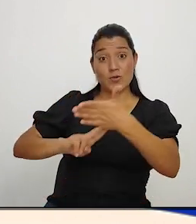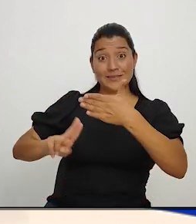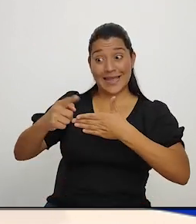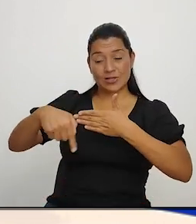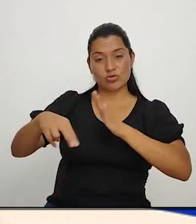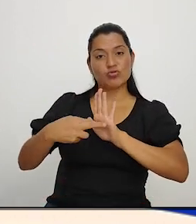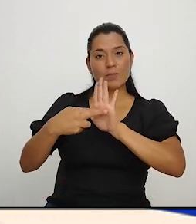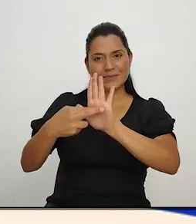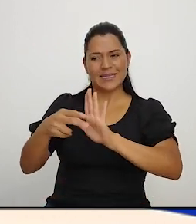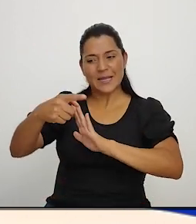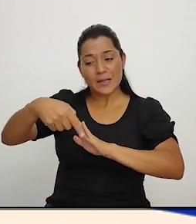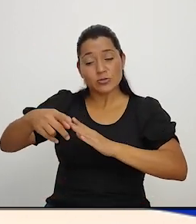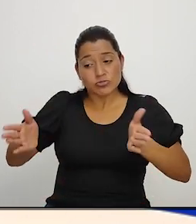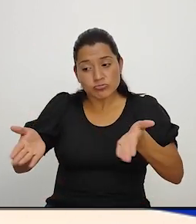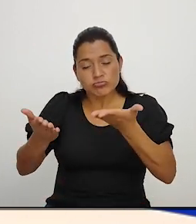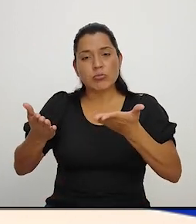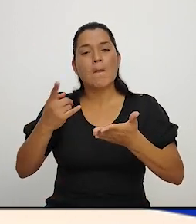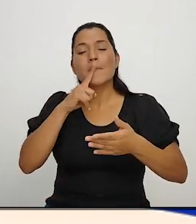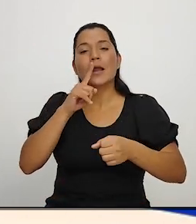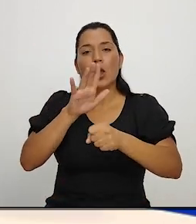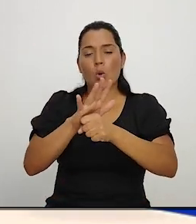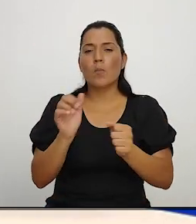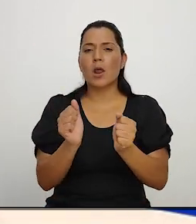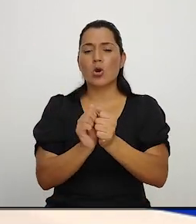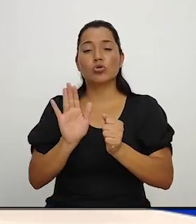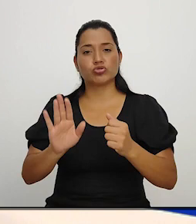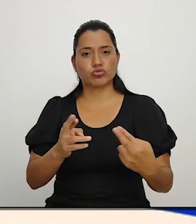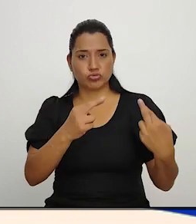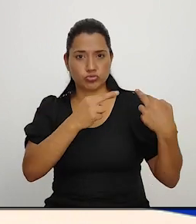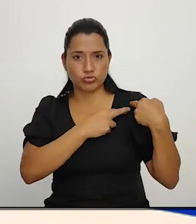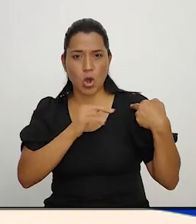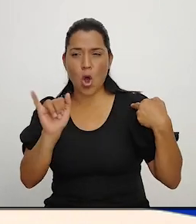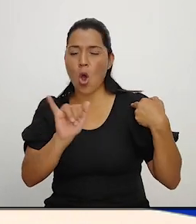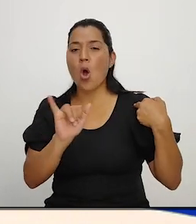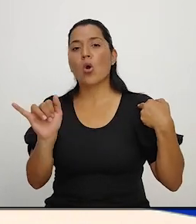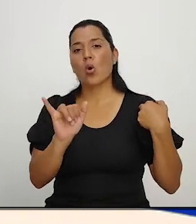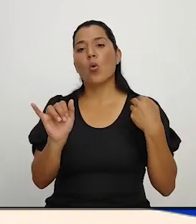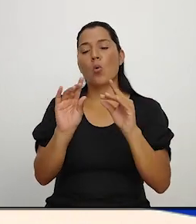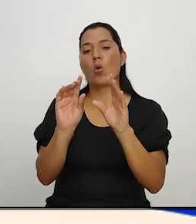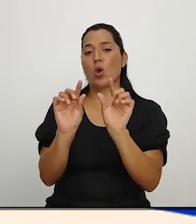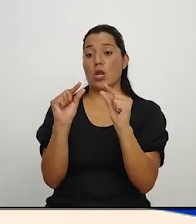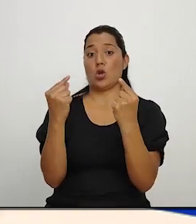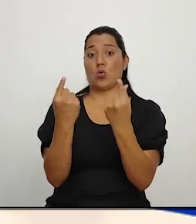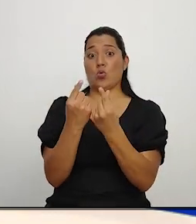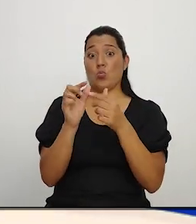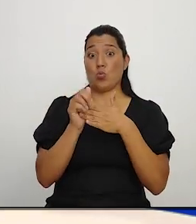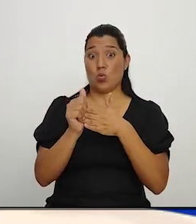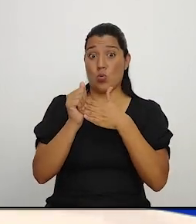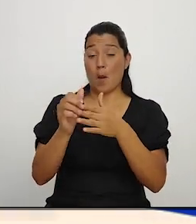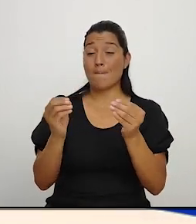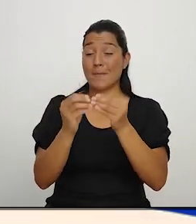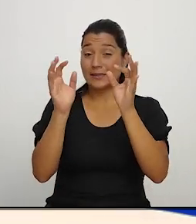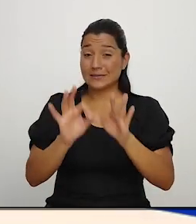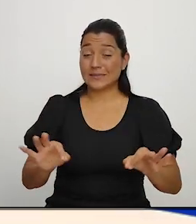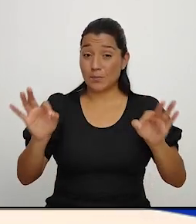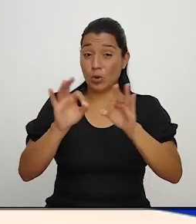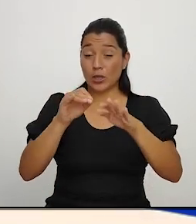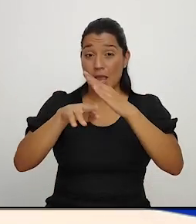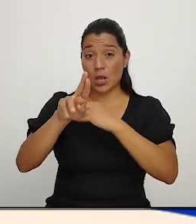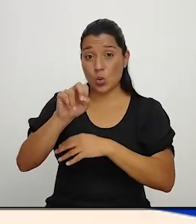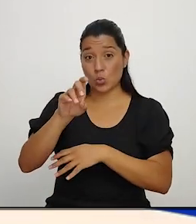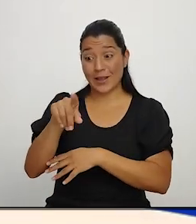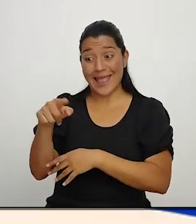cumpla con su función como el órgano rector más importante en la unet porque es el paraguas que nos cubre